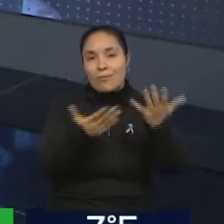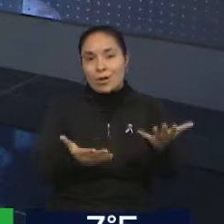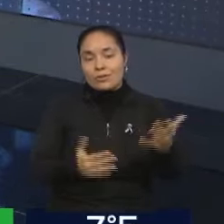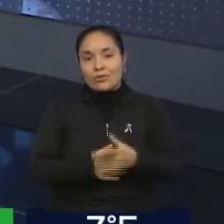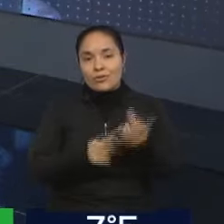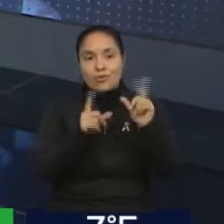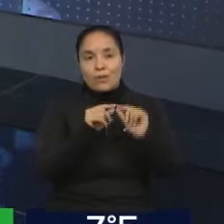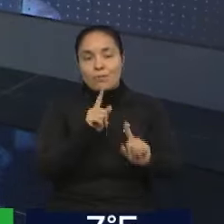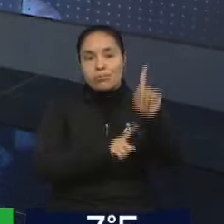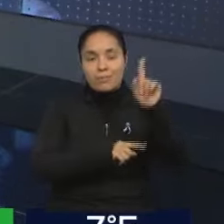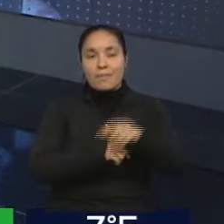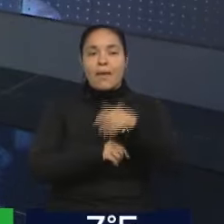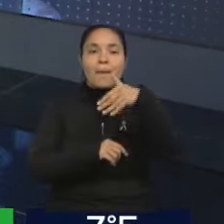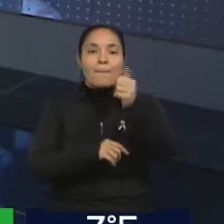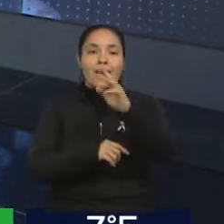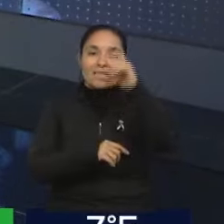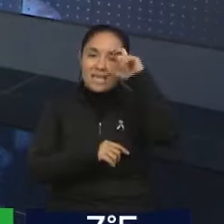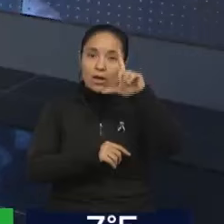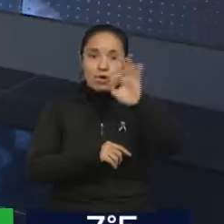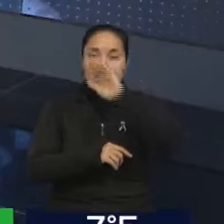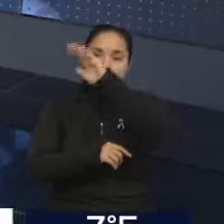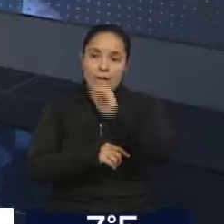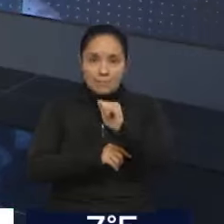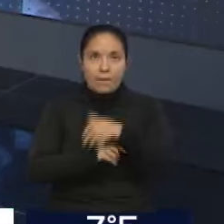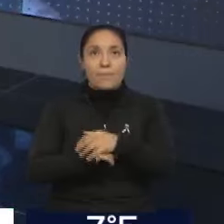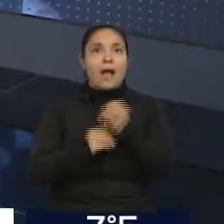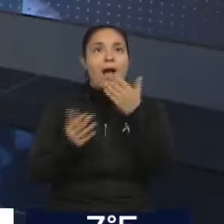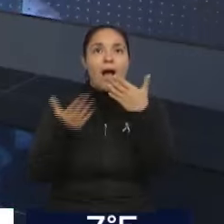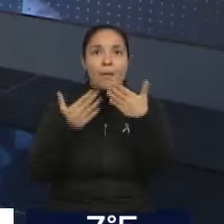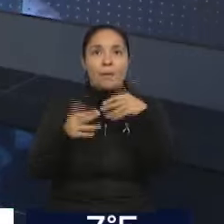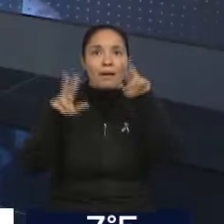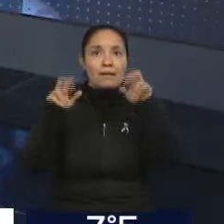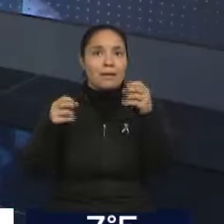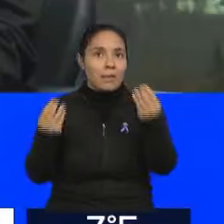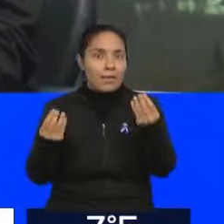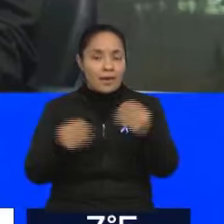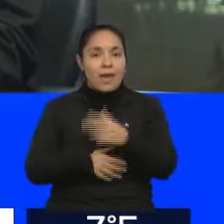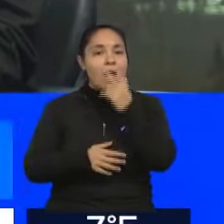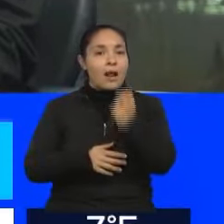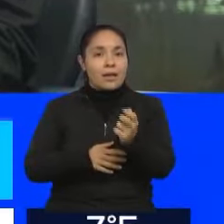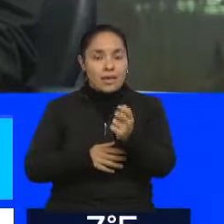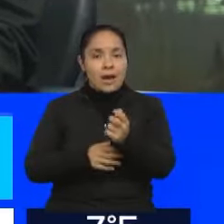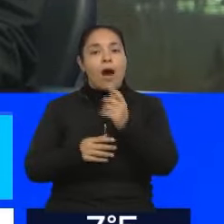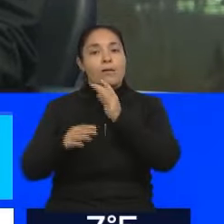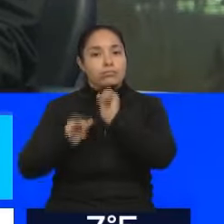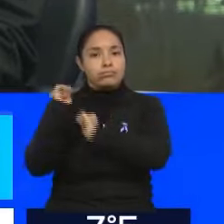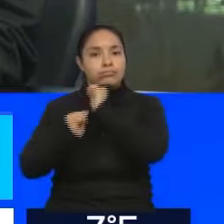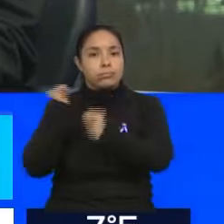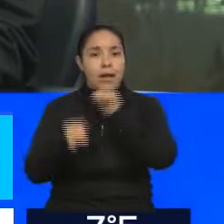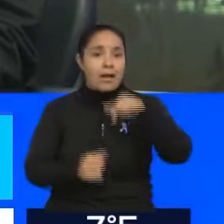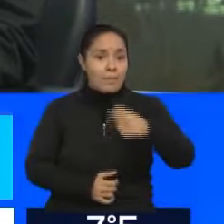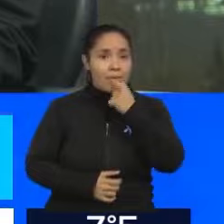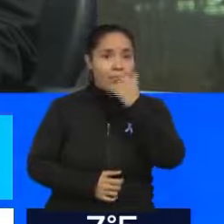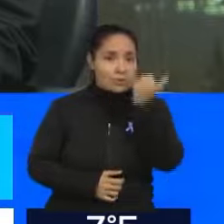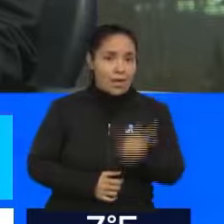Sumo a Marcelo, Jorge, ¿te parece? Dale. Voy a sumar a Marcelo porque vamos a hablar de unos generadores de energía que precisamente están en la provincia